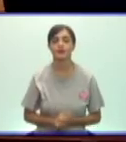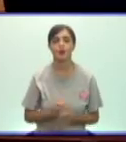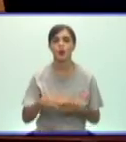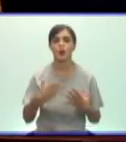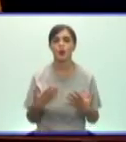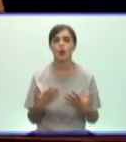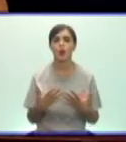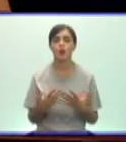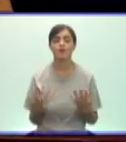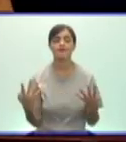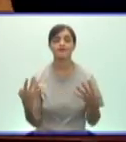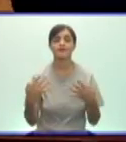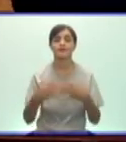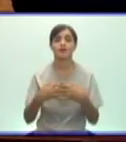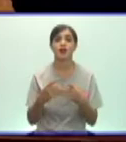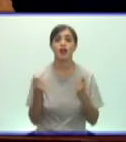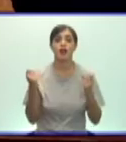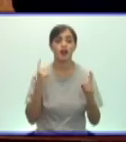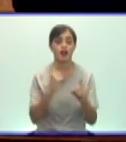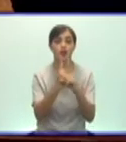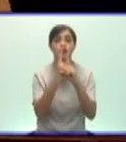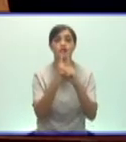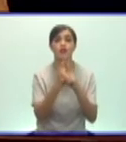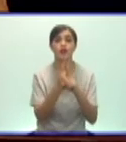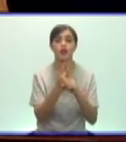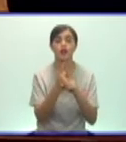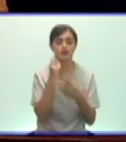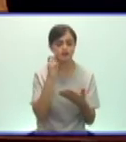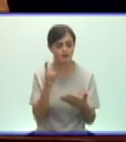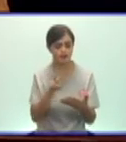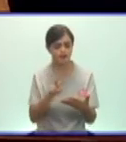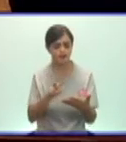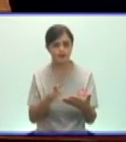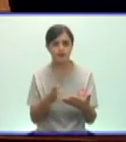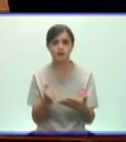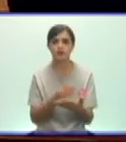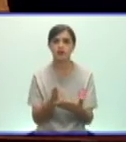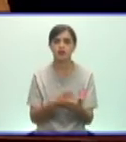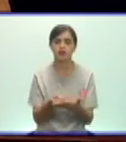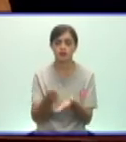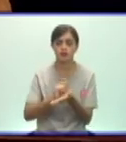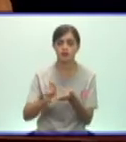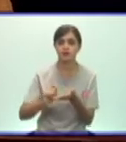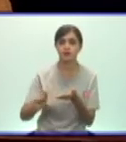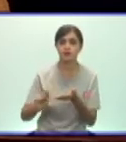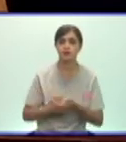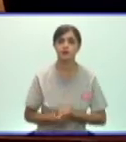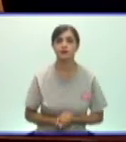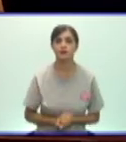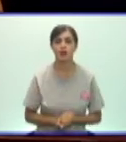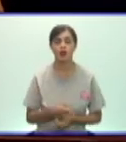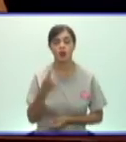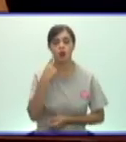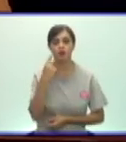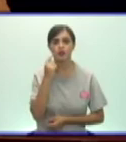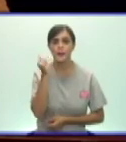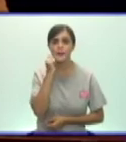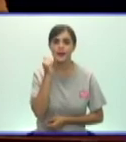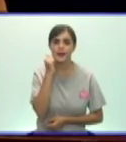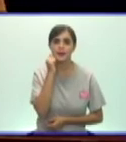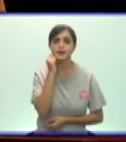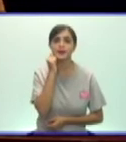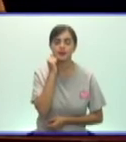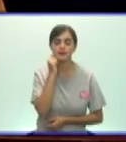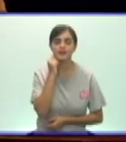ese reencuentro con ese diario que nos da la posibilidad en nuestros días de conocer un poco más de cerca la realidad de esa